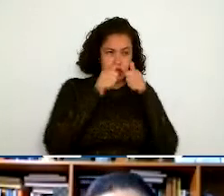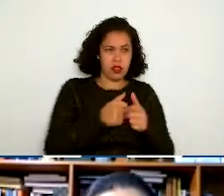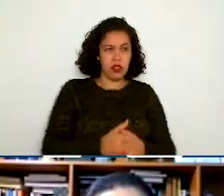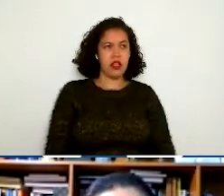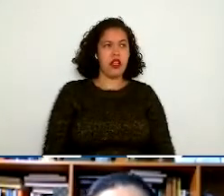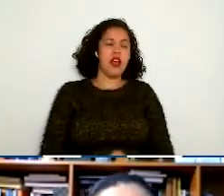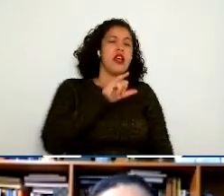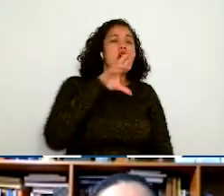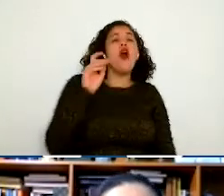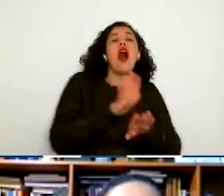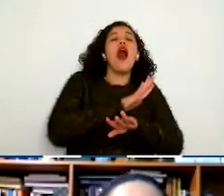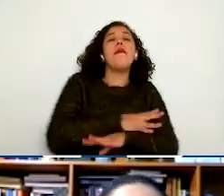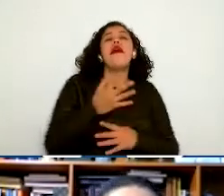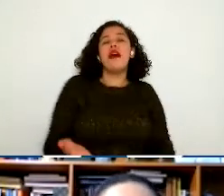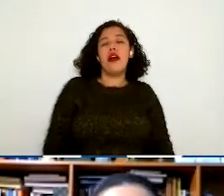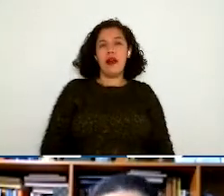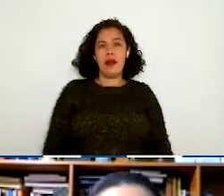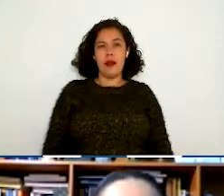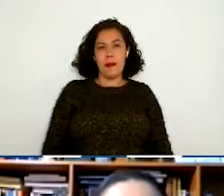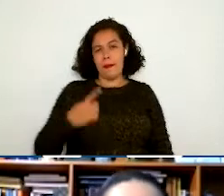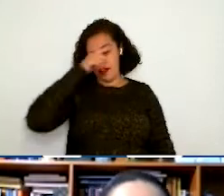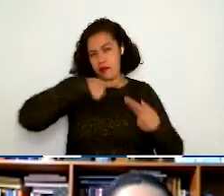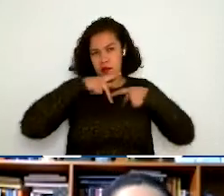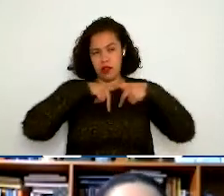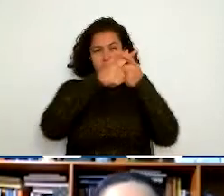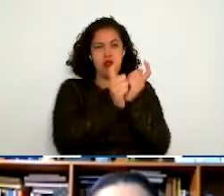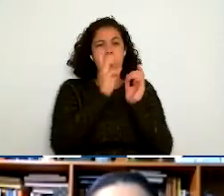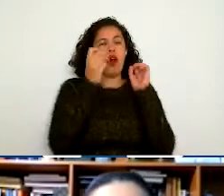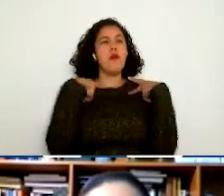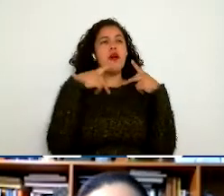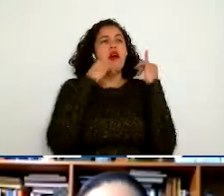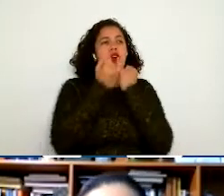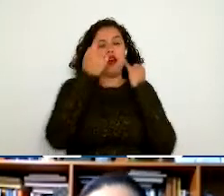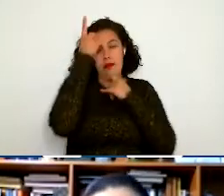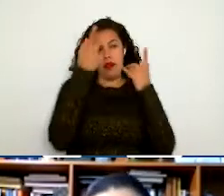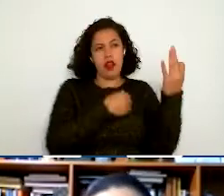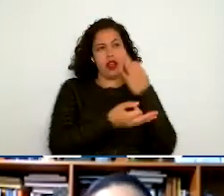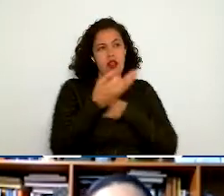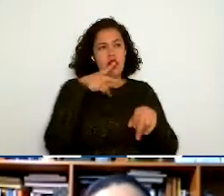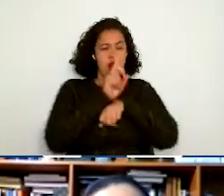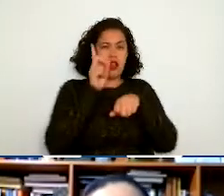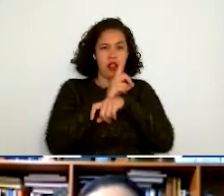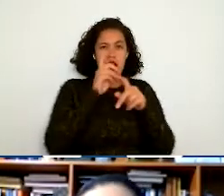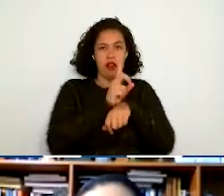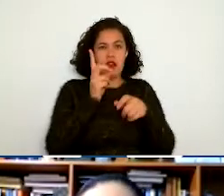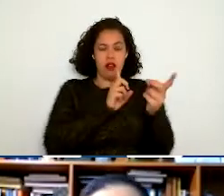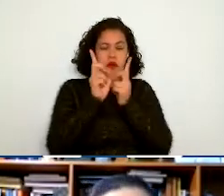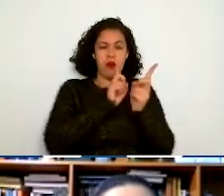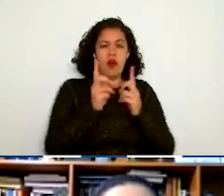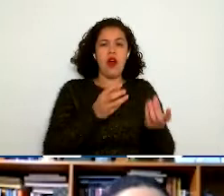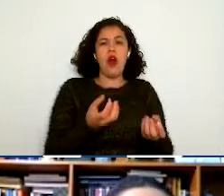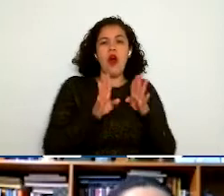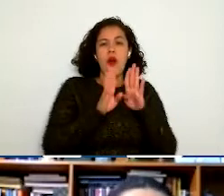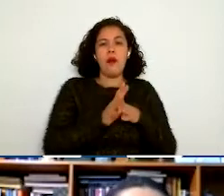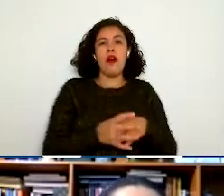no. Es decir, ¿qué opinan los mismos grupos o las mismas personas con las que interactúo todos los días? Esto también va a ayudar